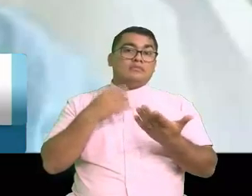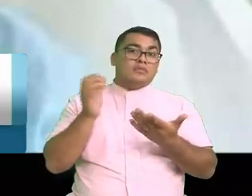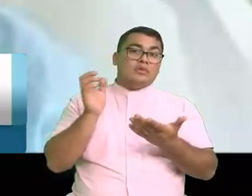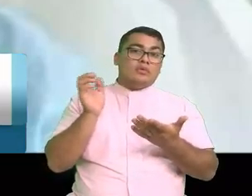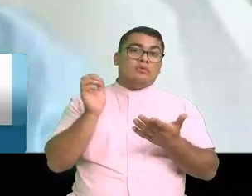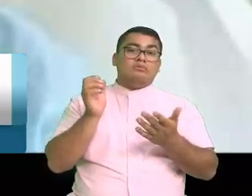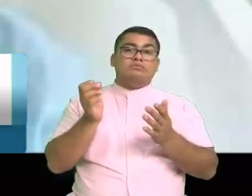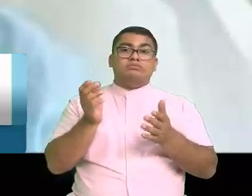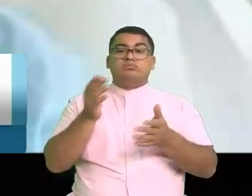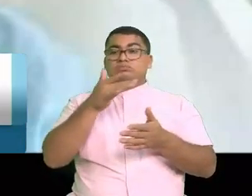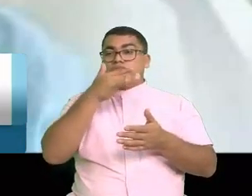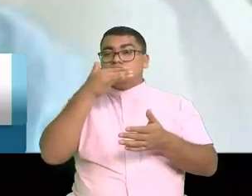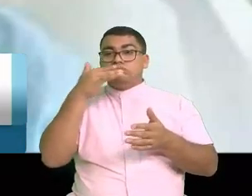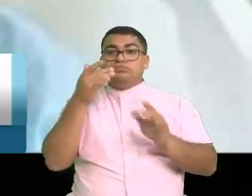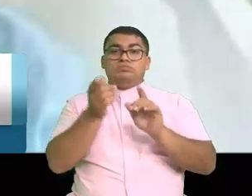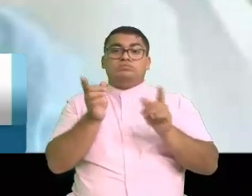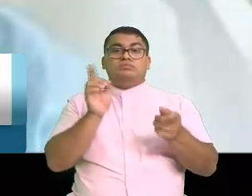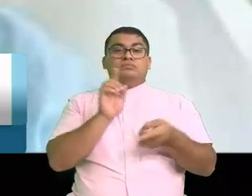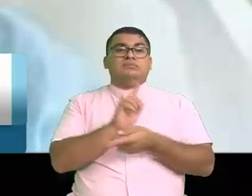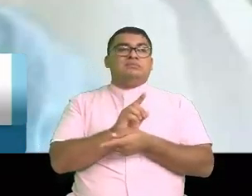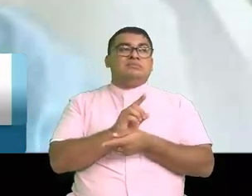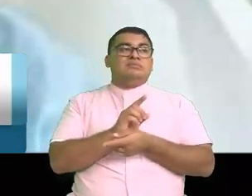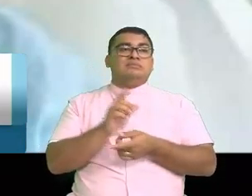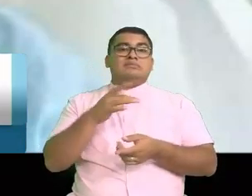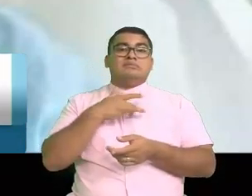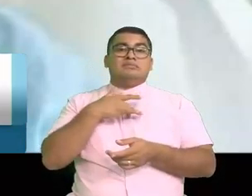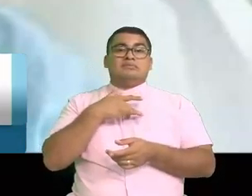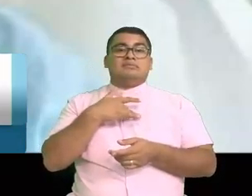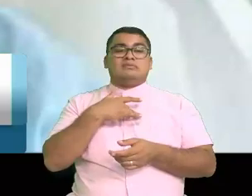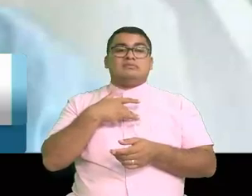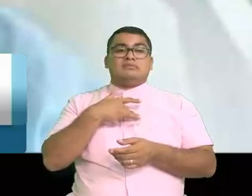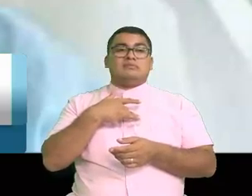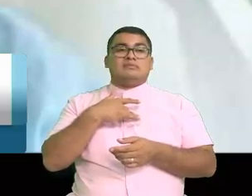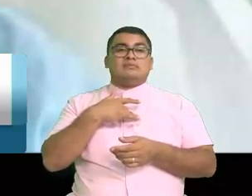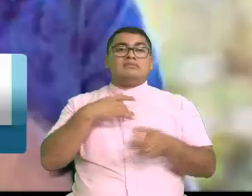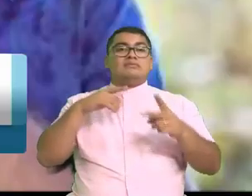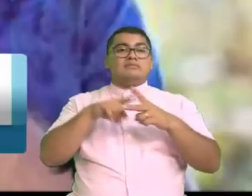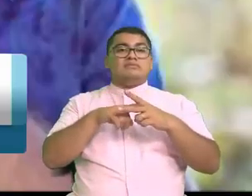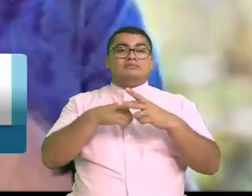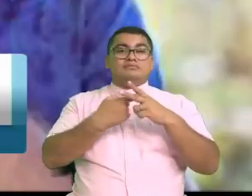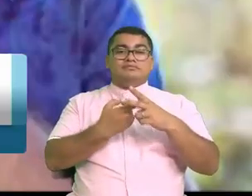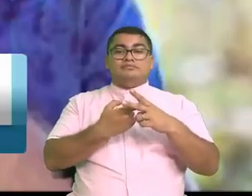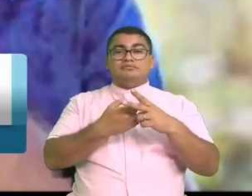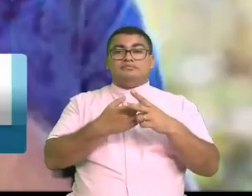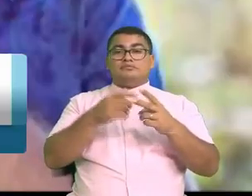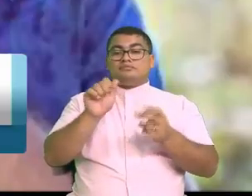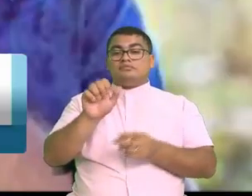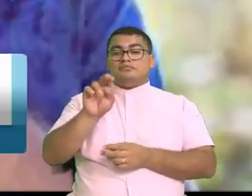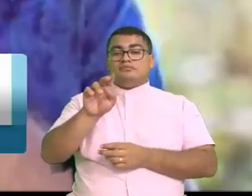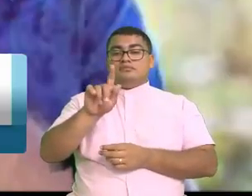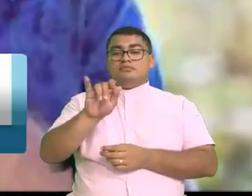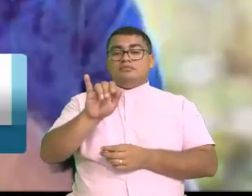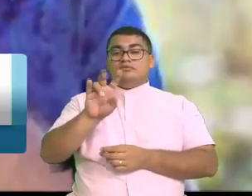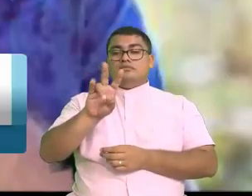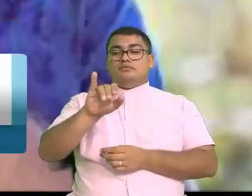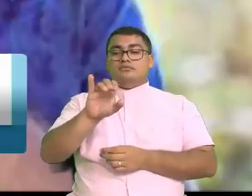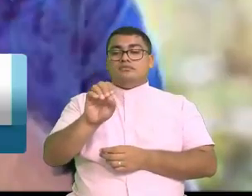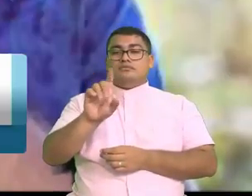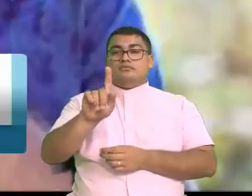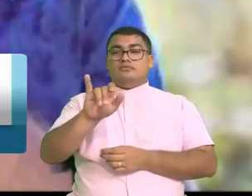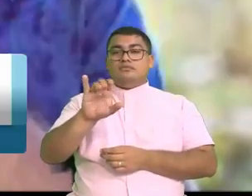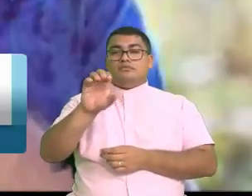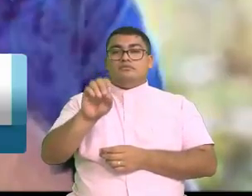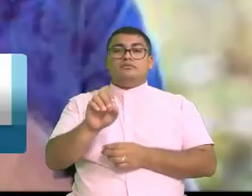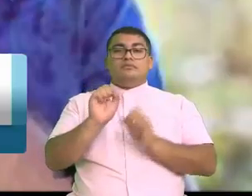del color de las secreciones, entonces lo más saludable es que inicie a tomar un antibiótico. Mm. ¿Ves? Sí, porque se